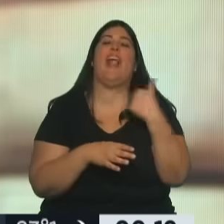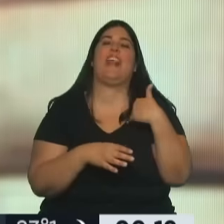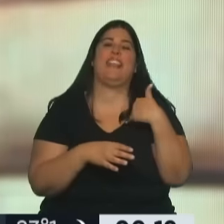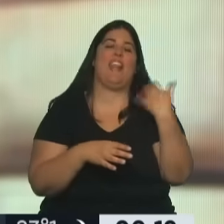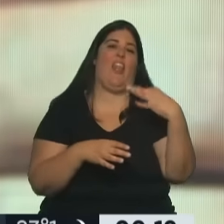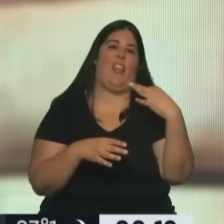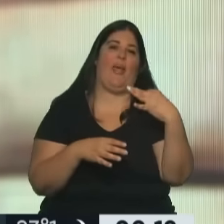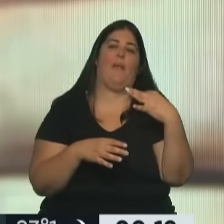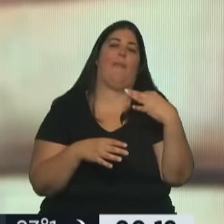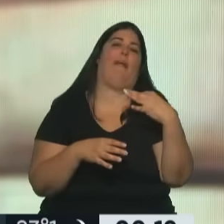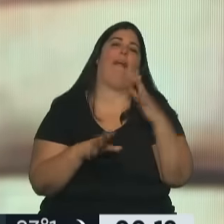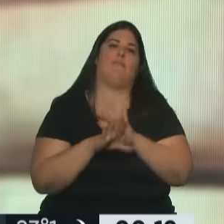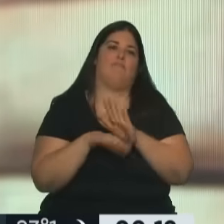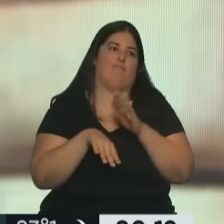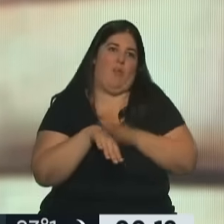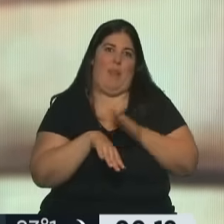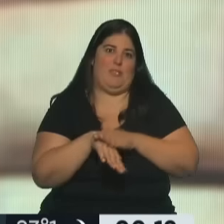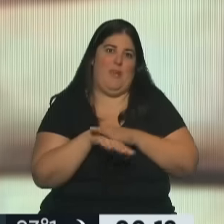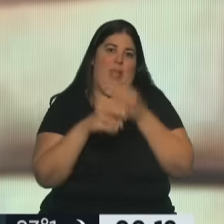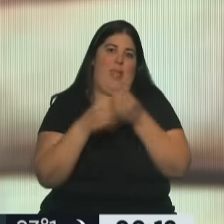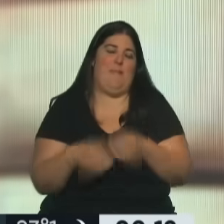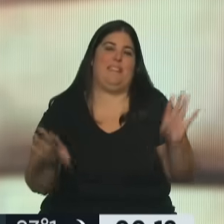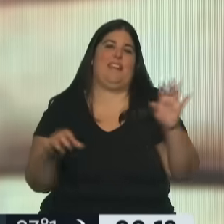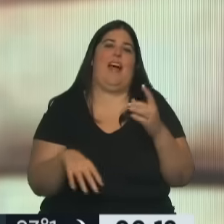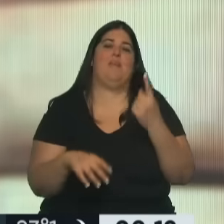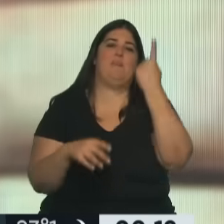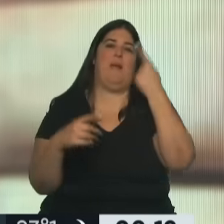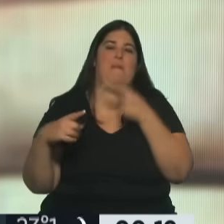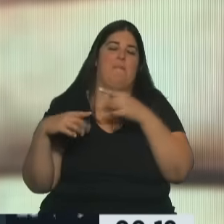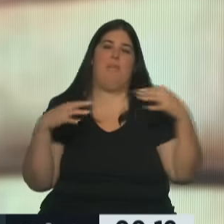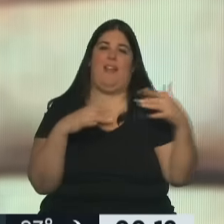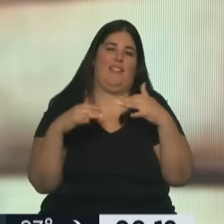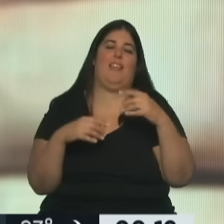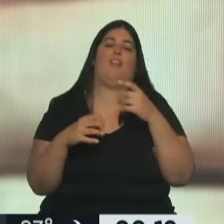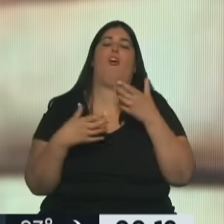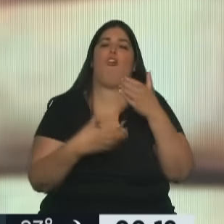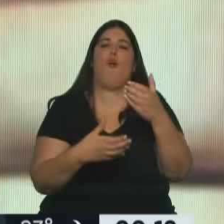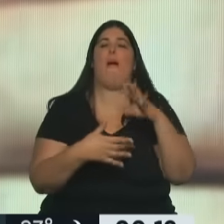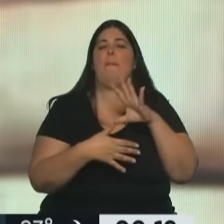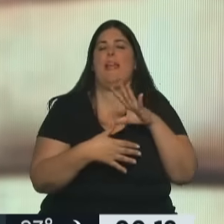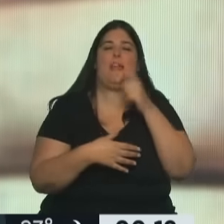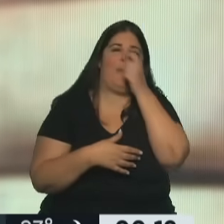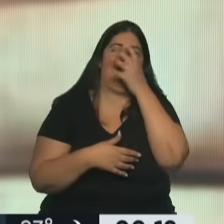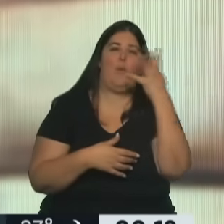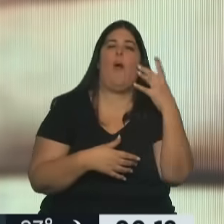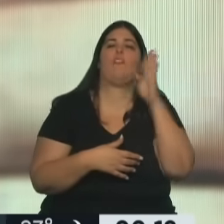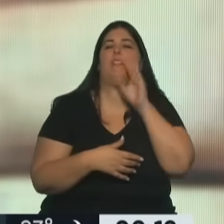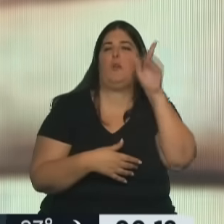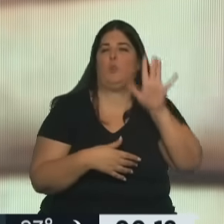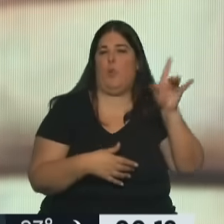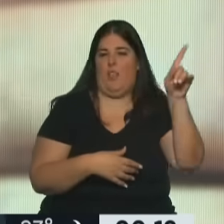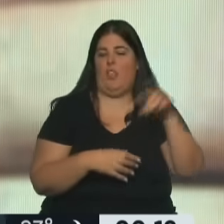nada menos que la responsabilidad de dar inicio a la Copa América 2024 en los Estados Unidos, justamente